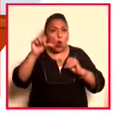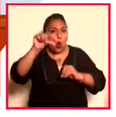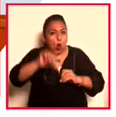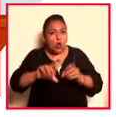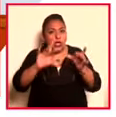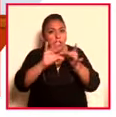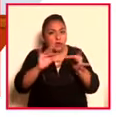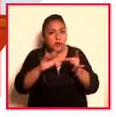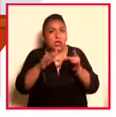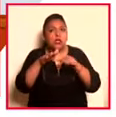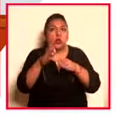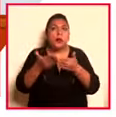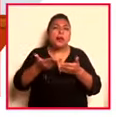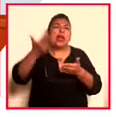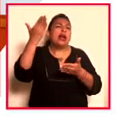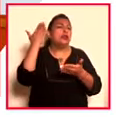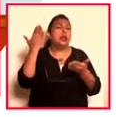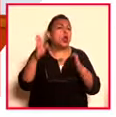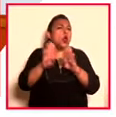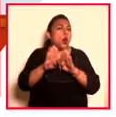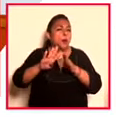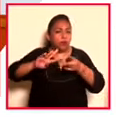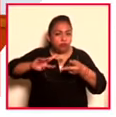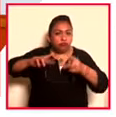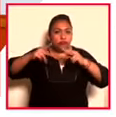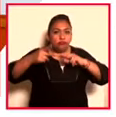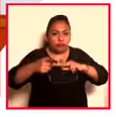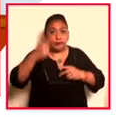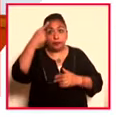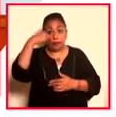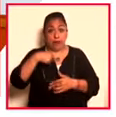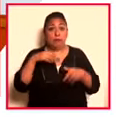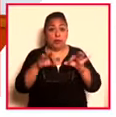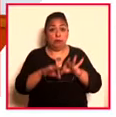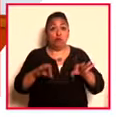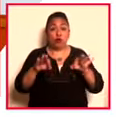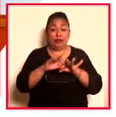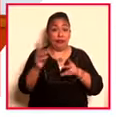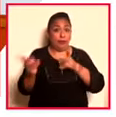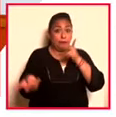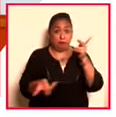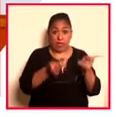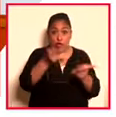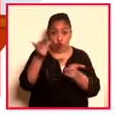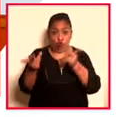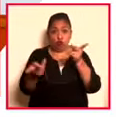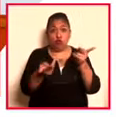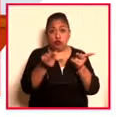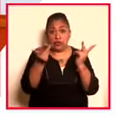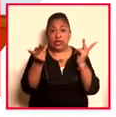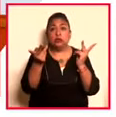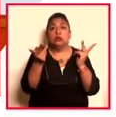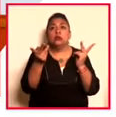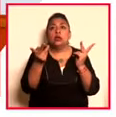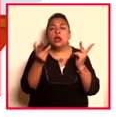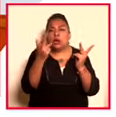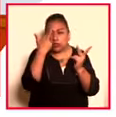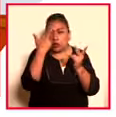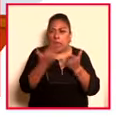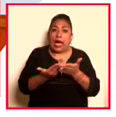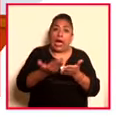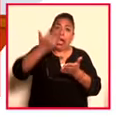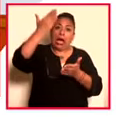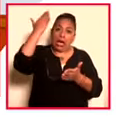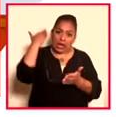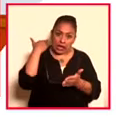pasado? Para mí es bien importante que las preguntas que me llevan al pasado, que me llevan a